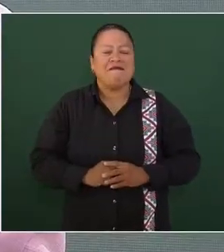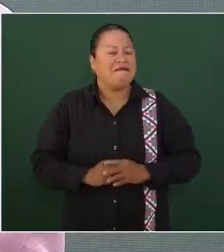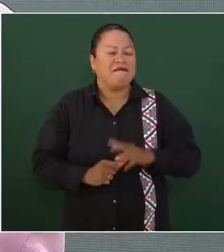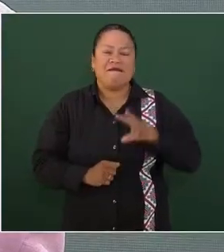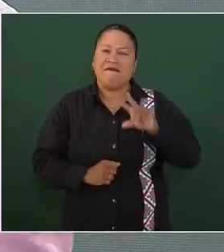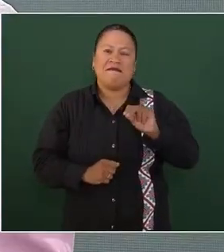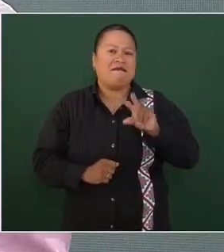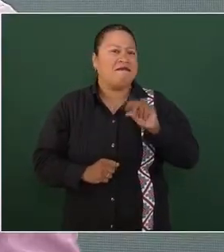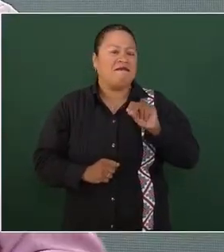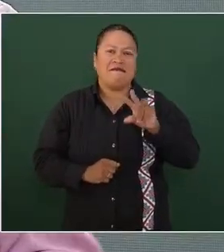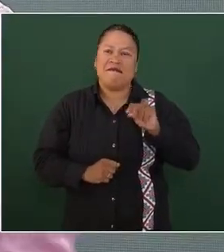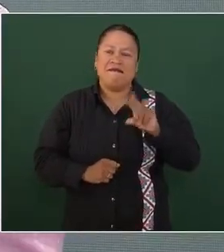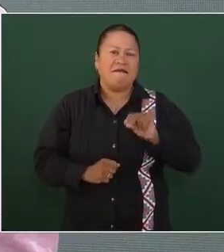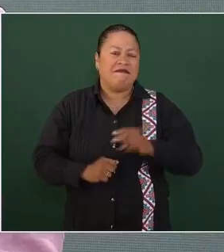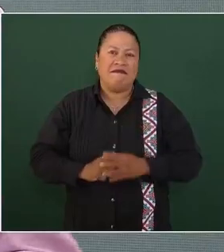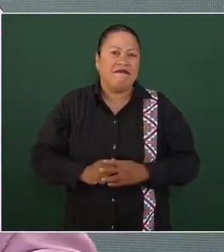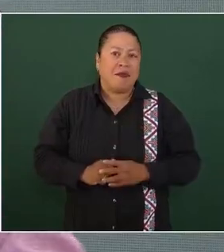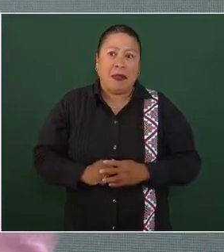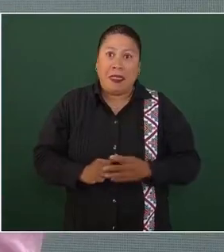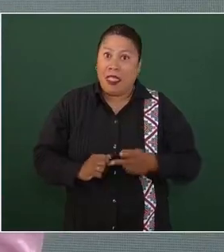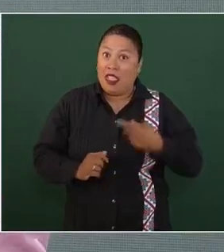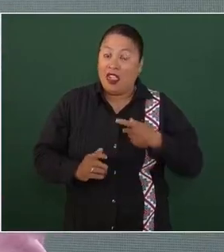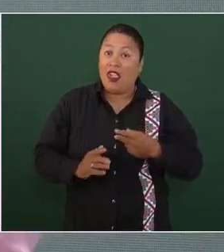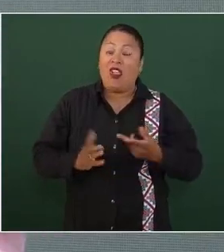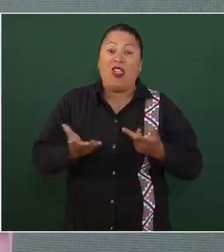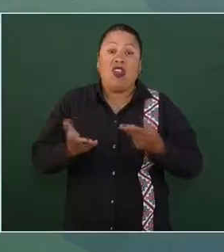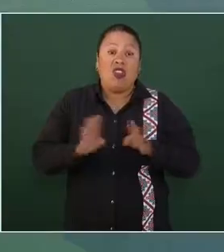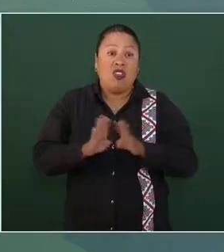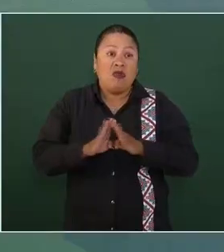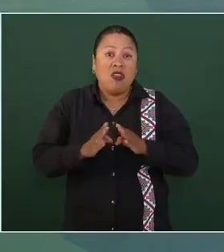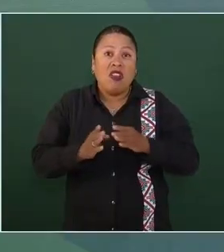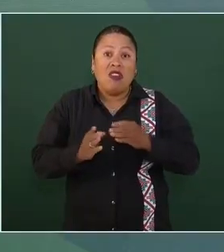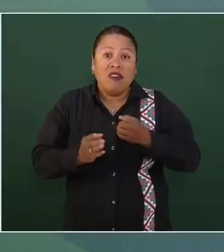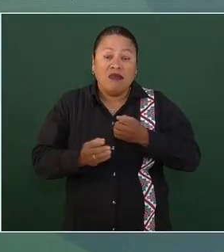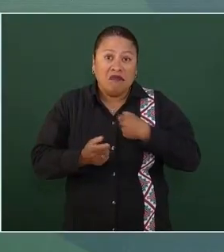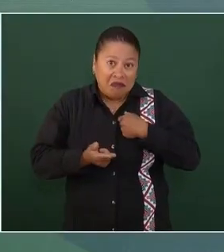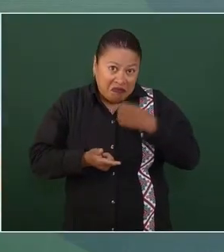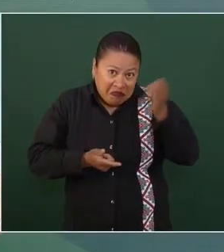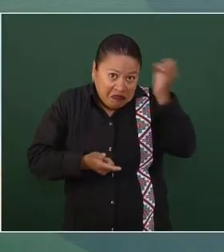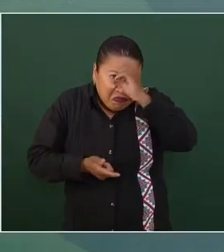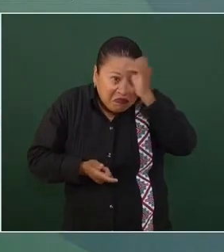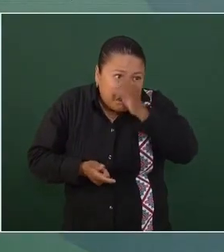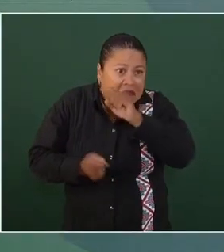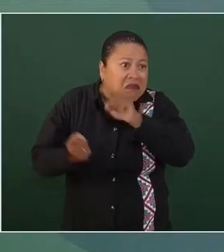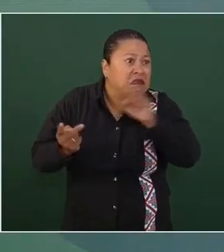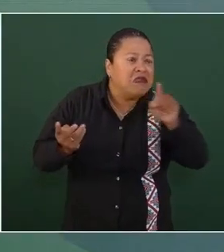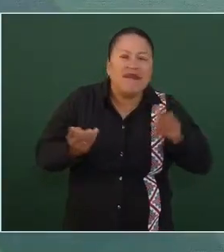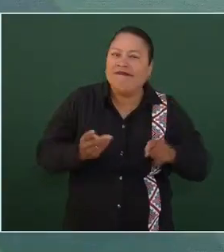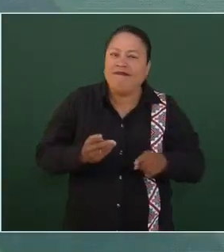no voy a volver a opinar en nada